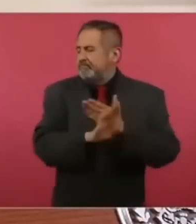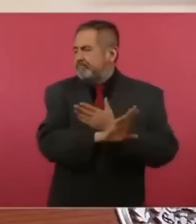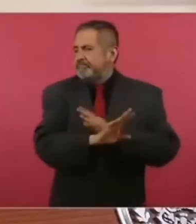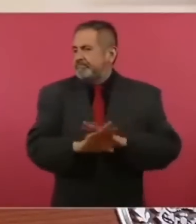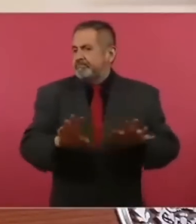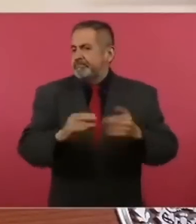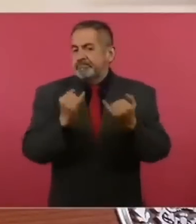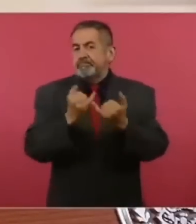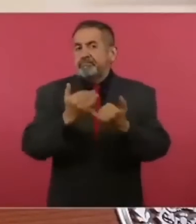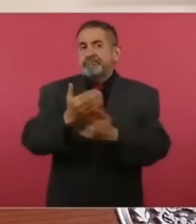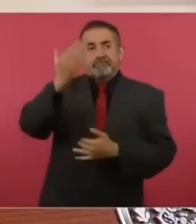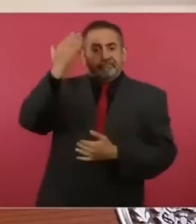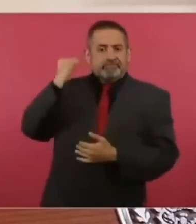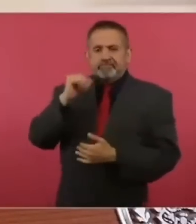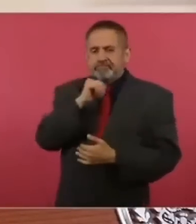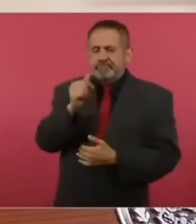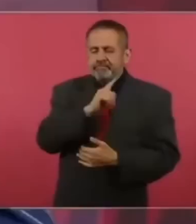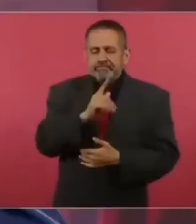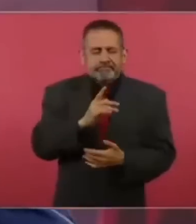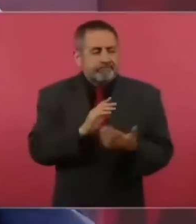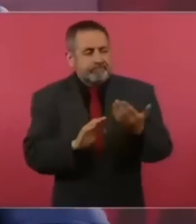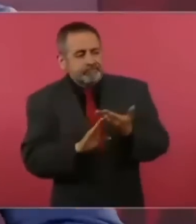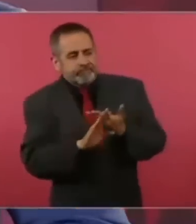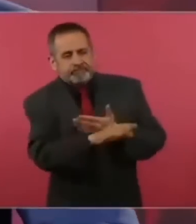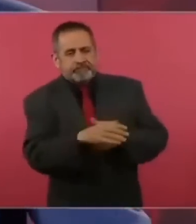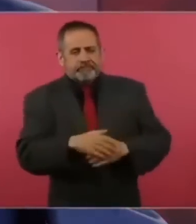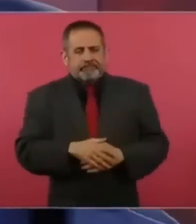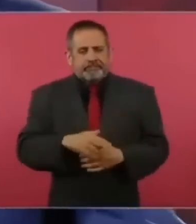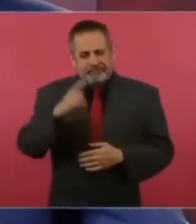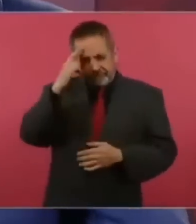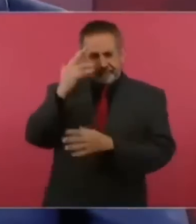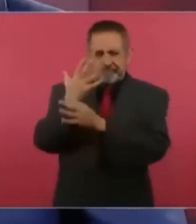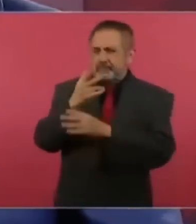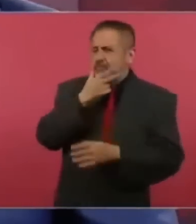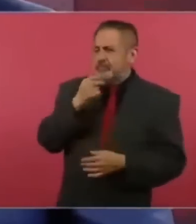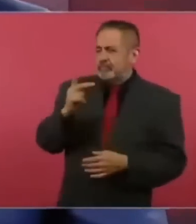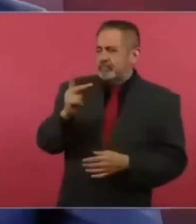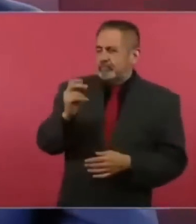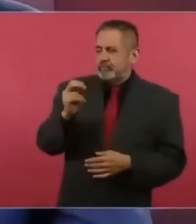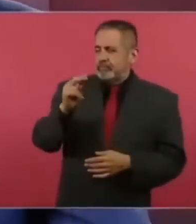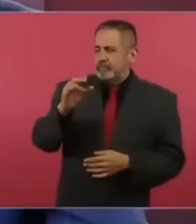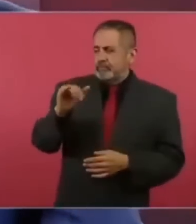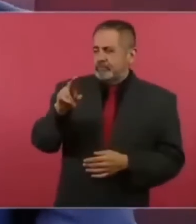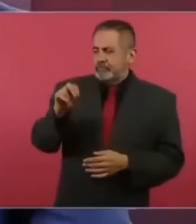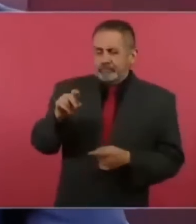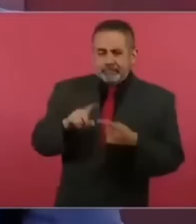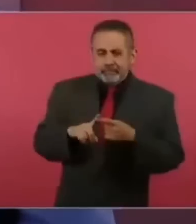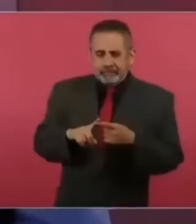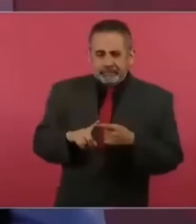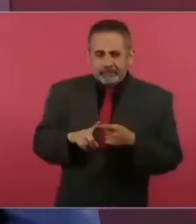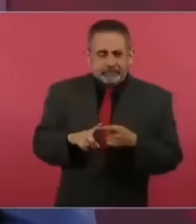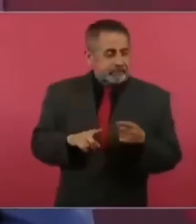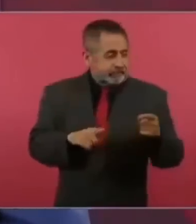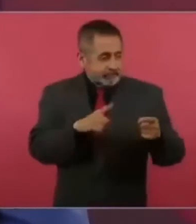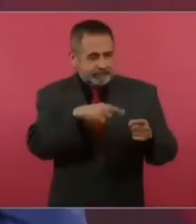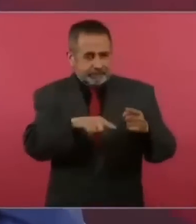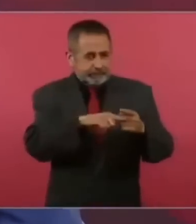Y aplica la frase de Ponciano Arriaga: entre más me